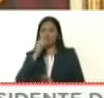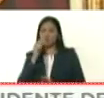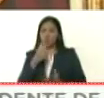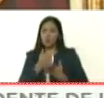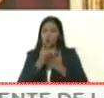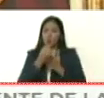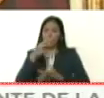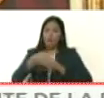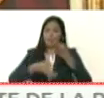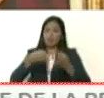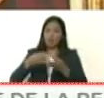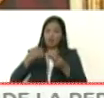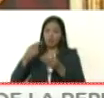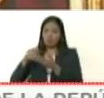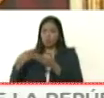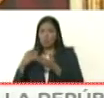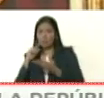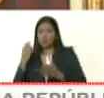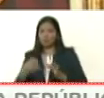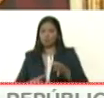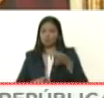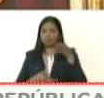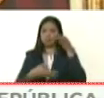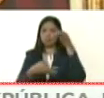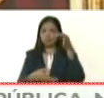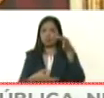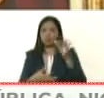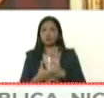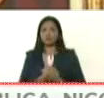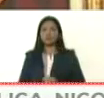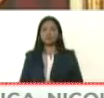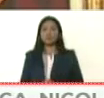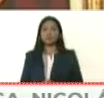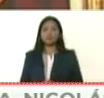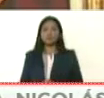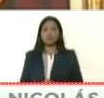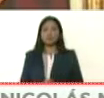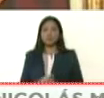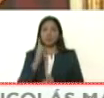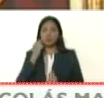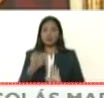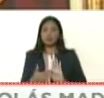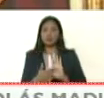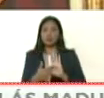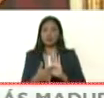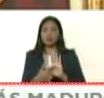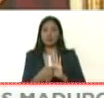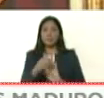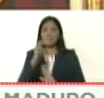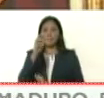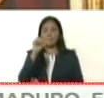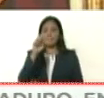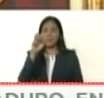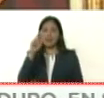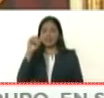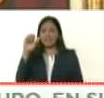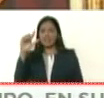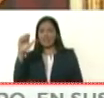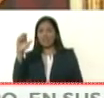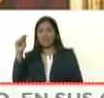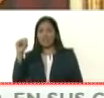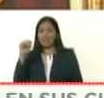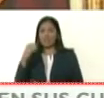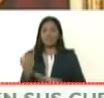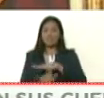a explicarlos. Mira, aquí están. Aquí está Marilyn Di Luca. Oh, Marilyn del